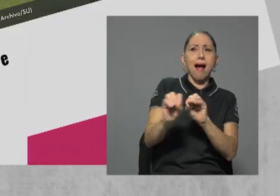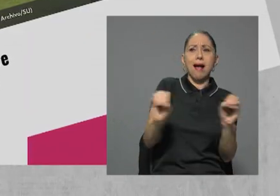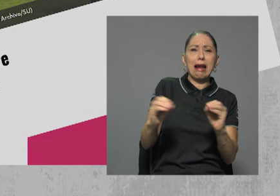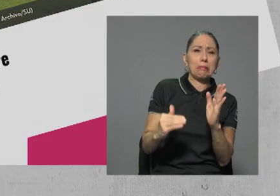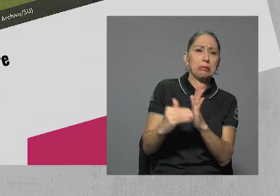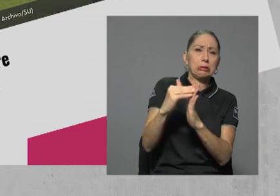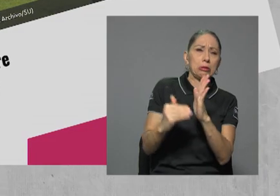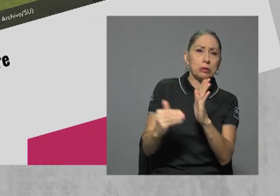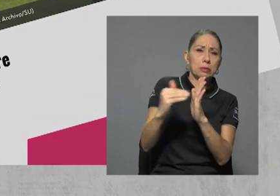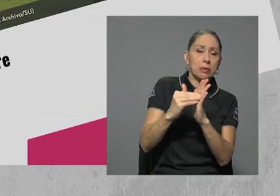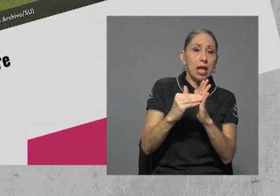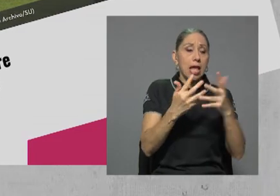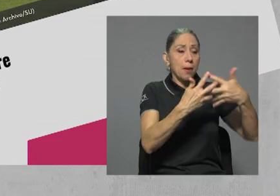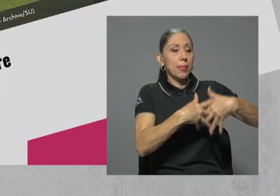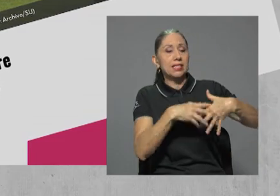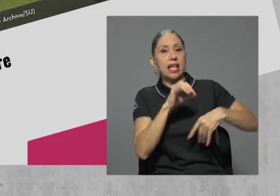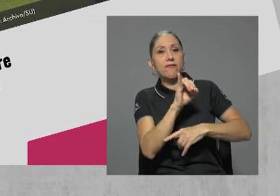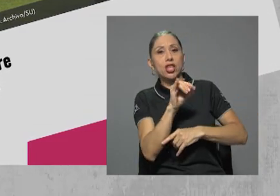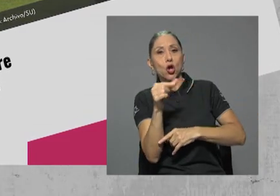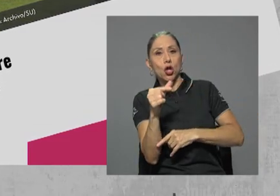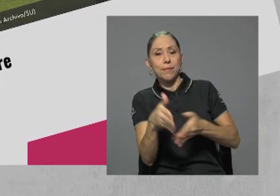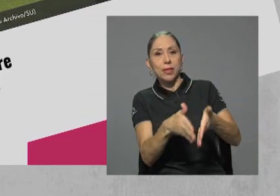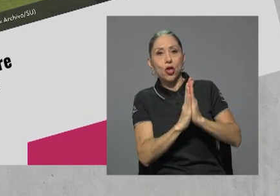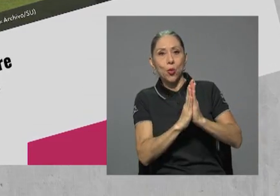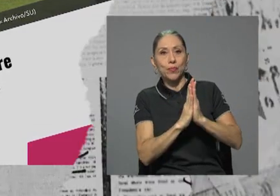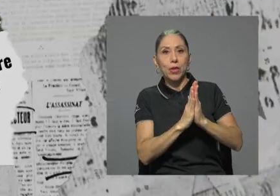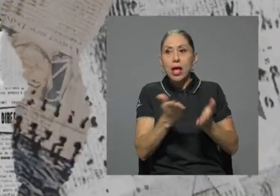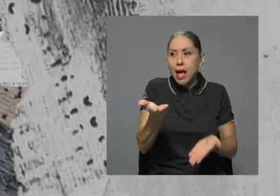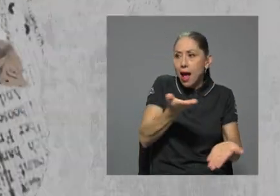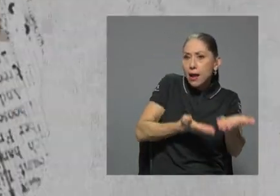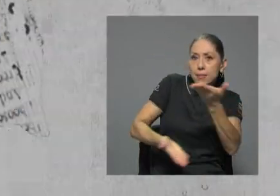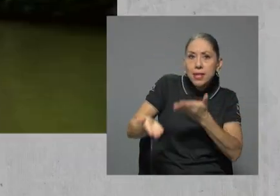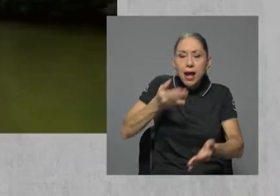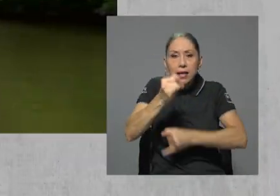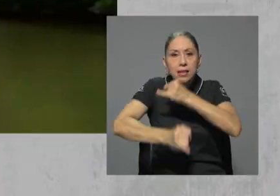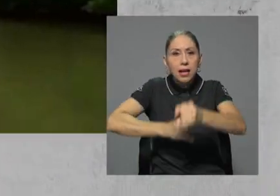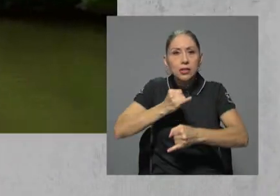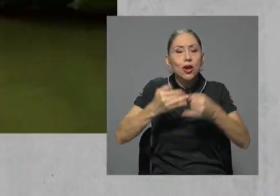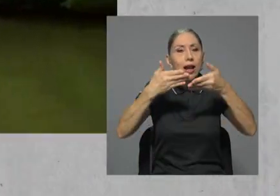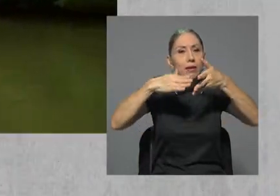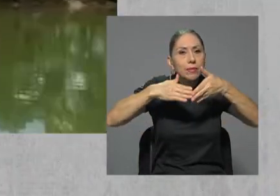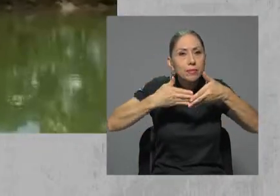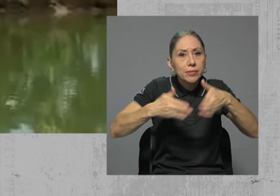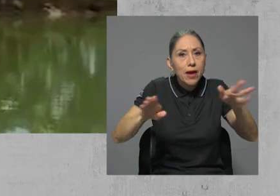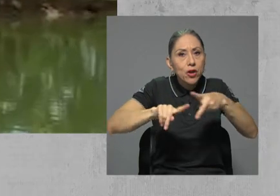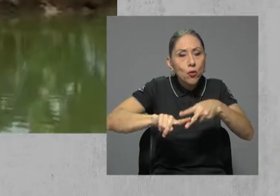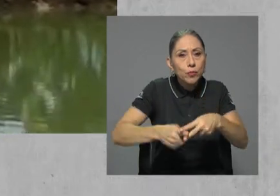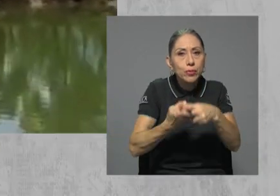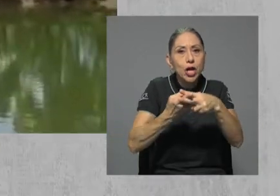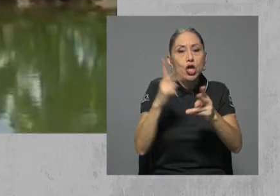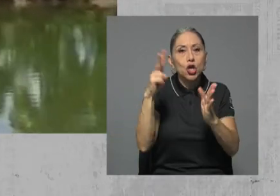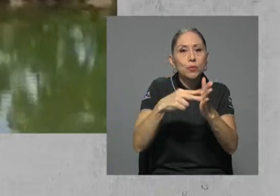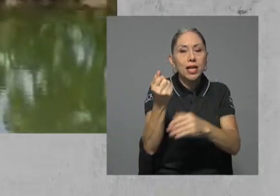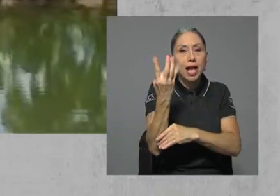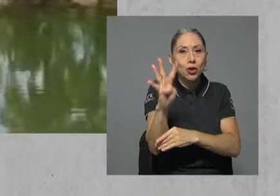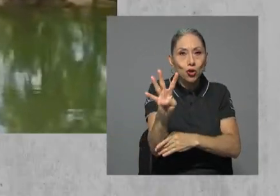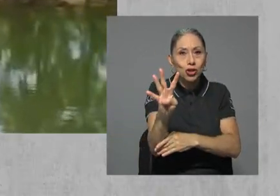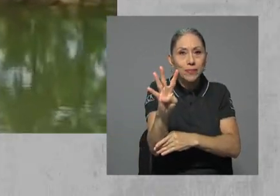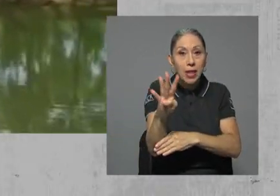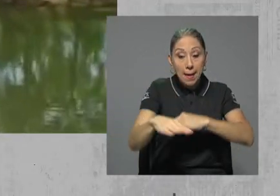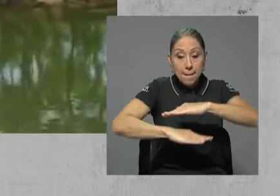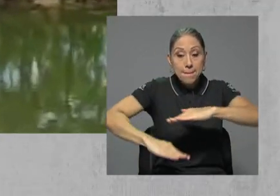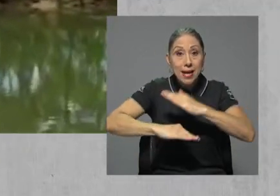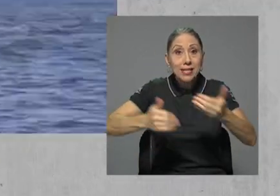que infinito le pidió el arbitraje internacional se abrió en el 2014 usando como base un acuerdo comercial